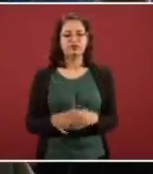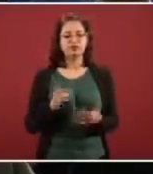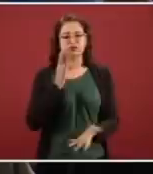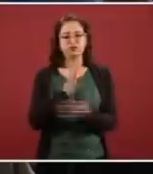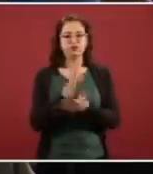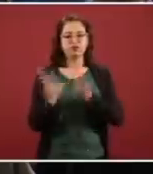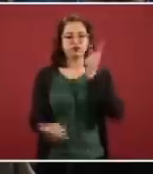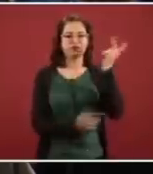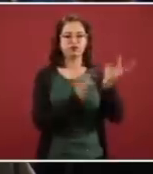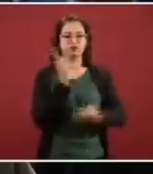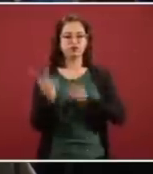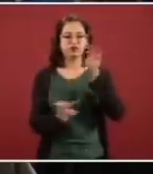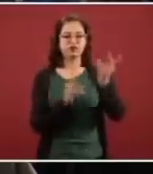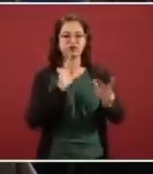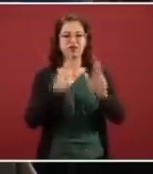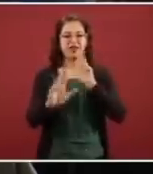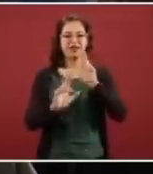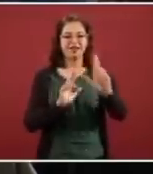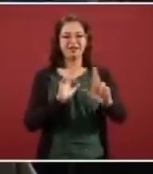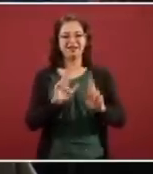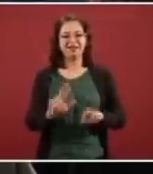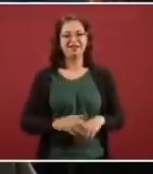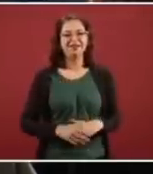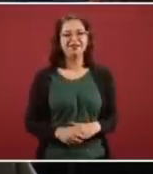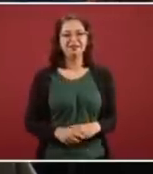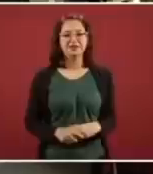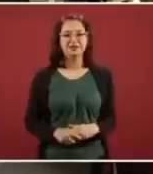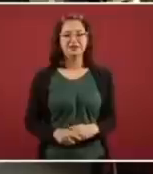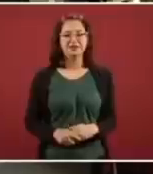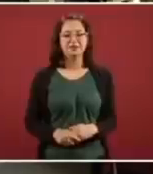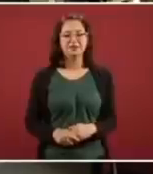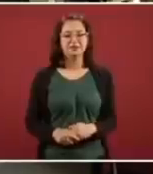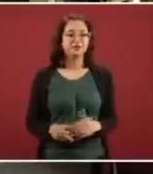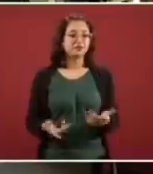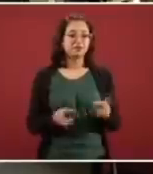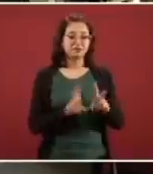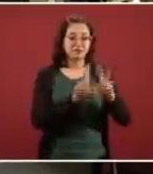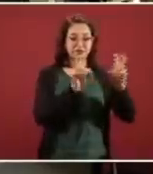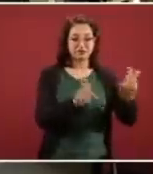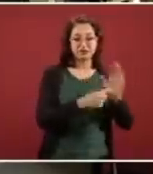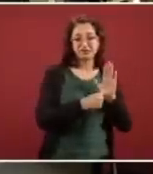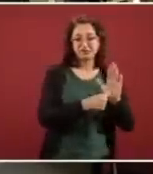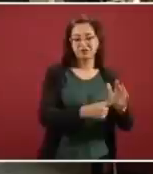contestar preguntas. No hay ningún tema